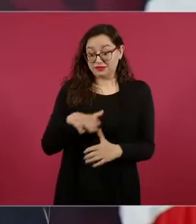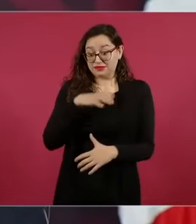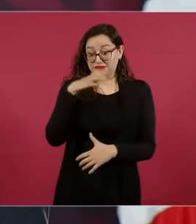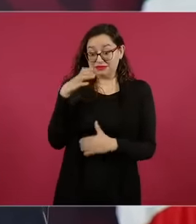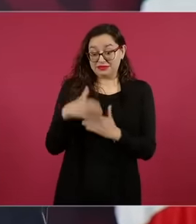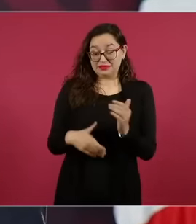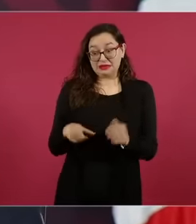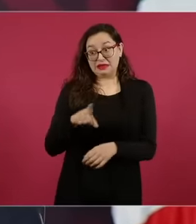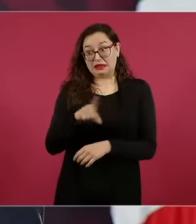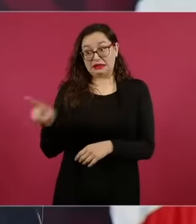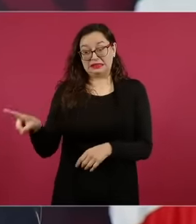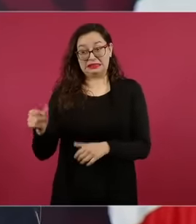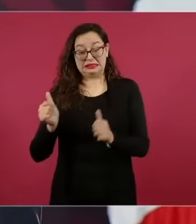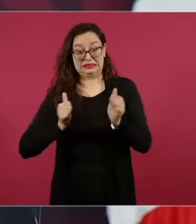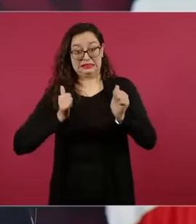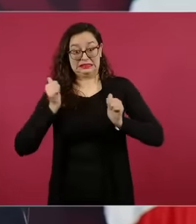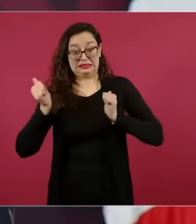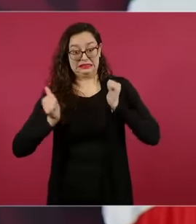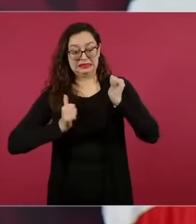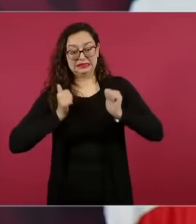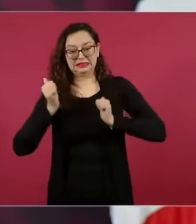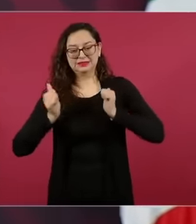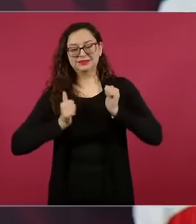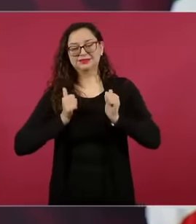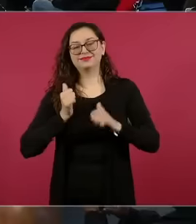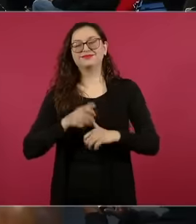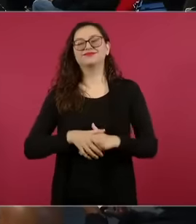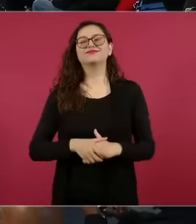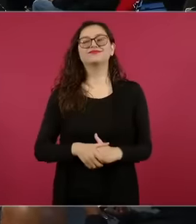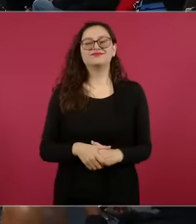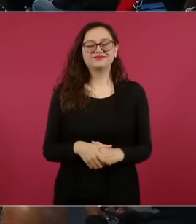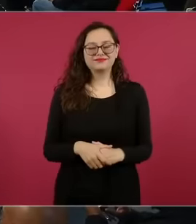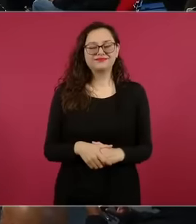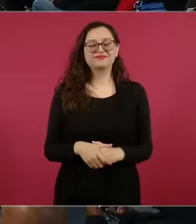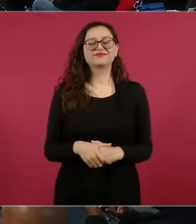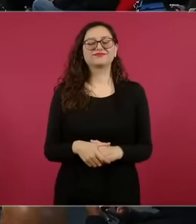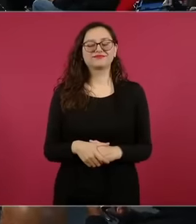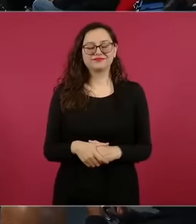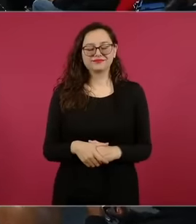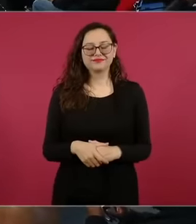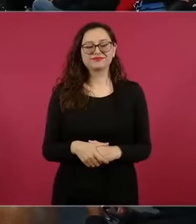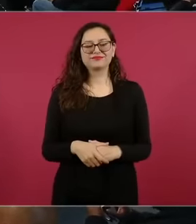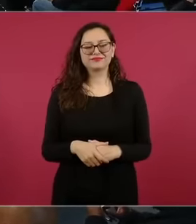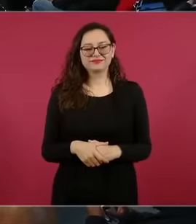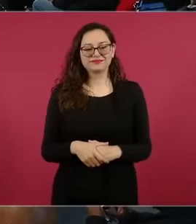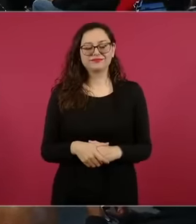gobierno y además vienen las reformas